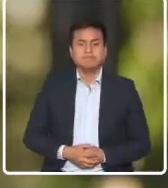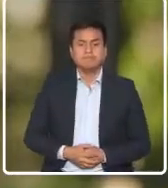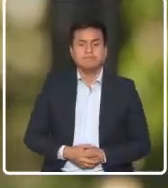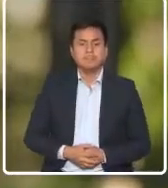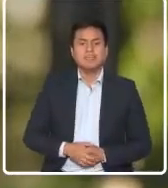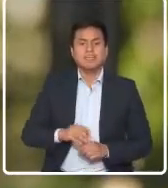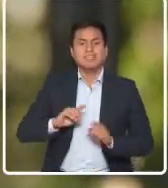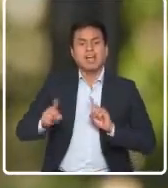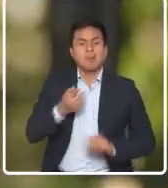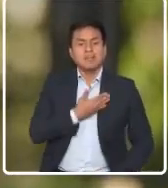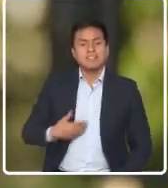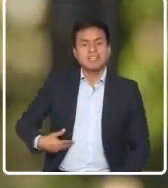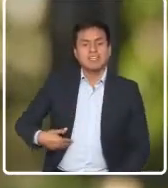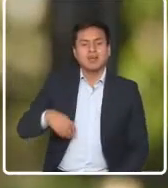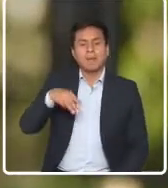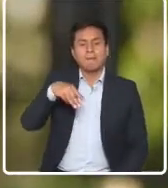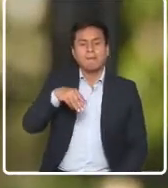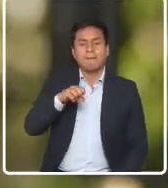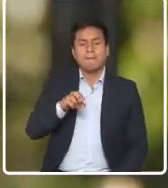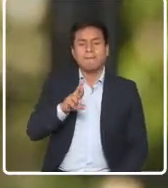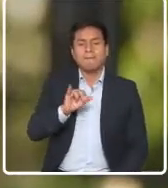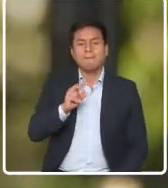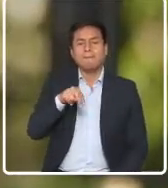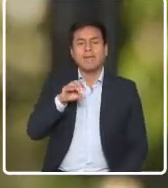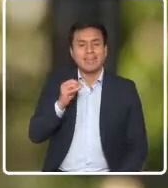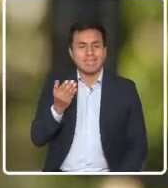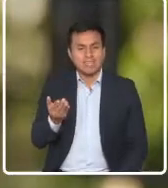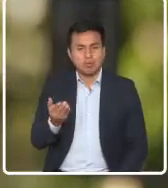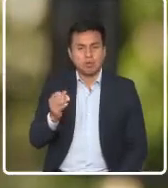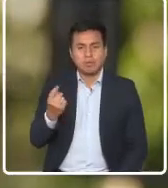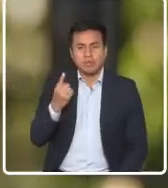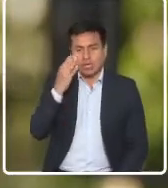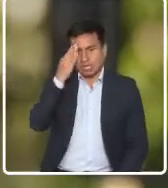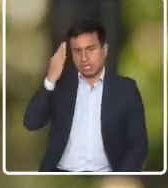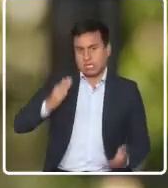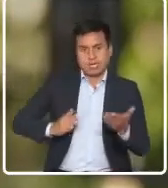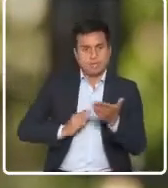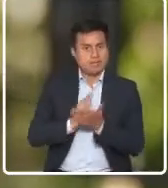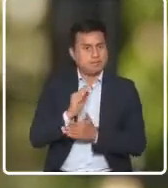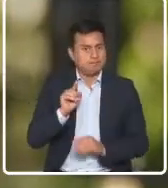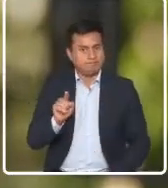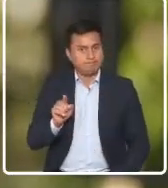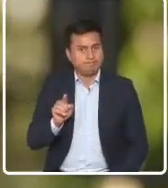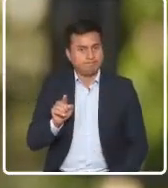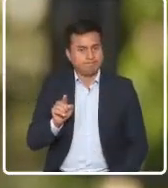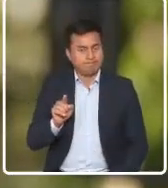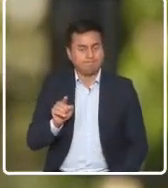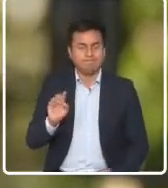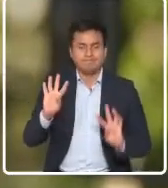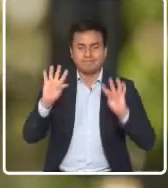como el delegado presidencial Claudio Merino, desde el primer día.